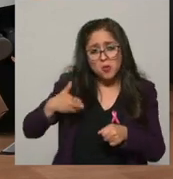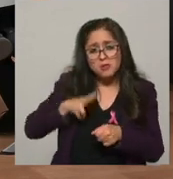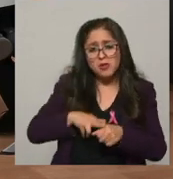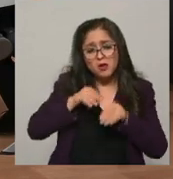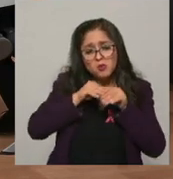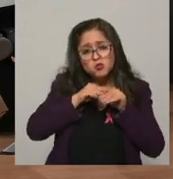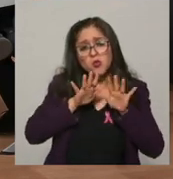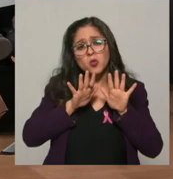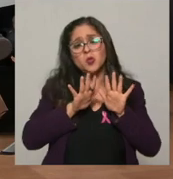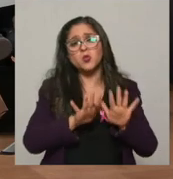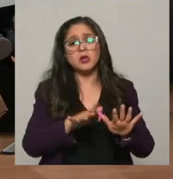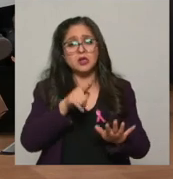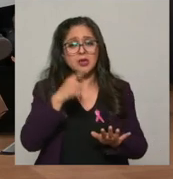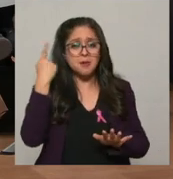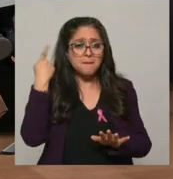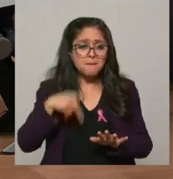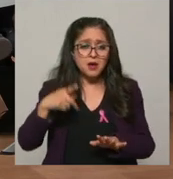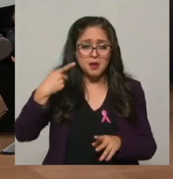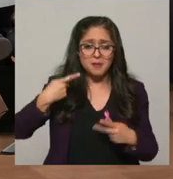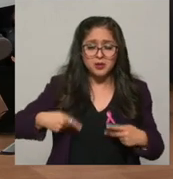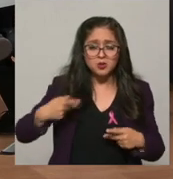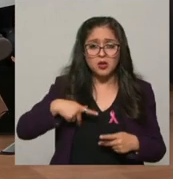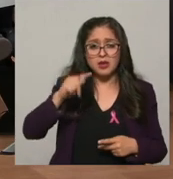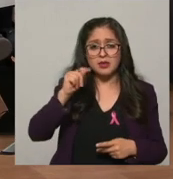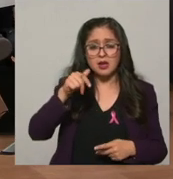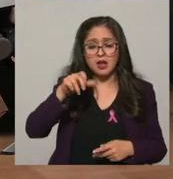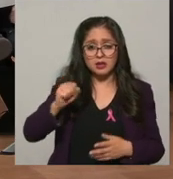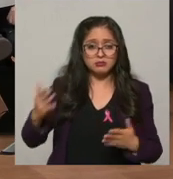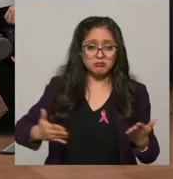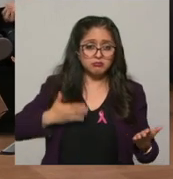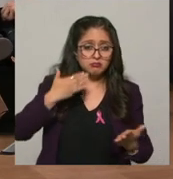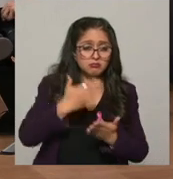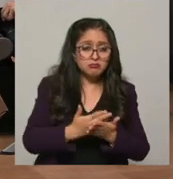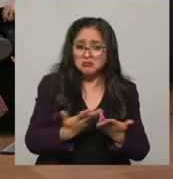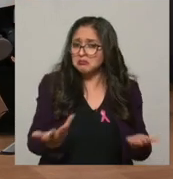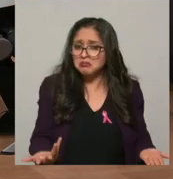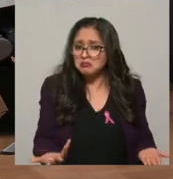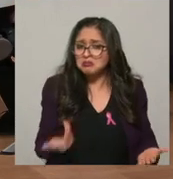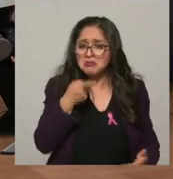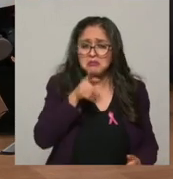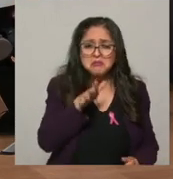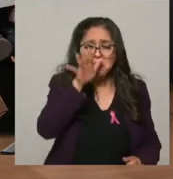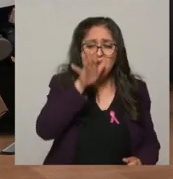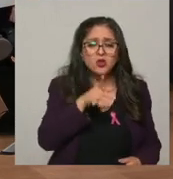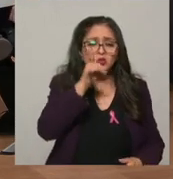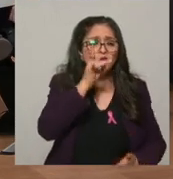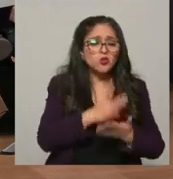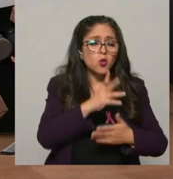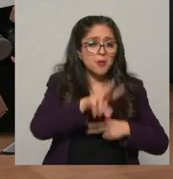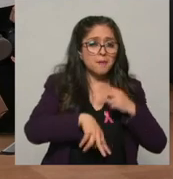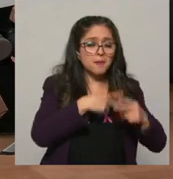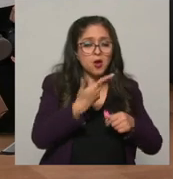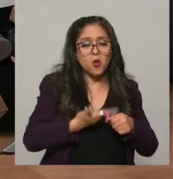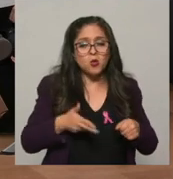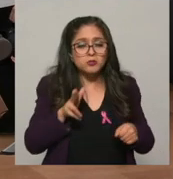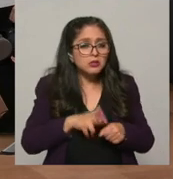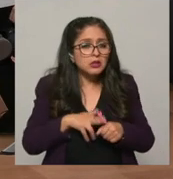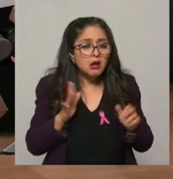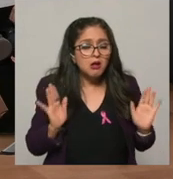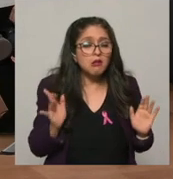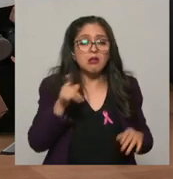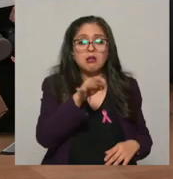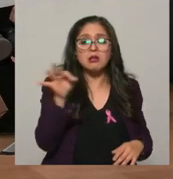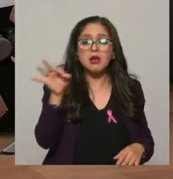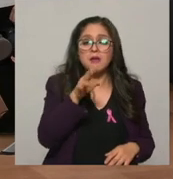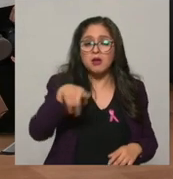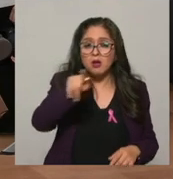es la adecuada para tratar a las mujeres trans, como si fueran solamente a una clínica, es decir, si